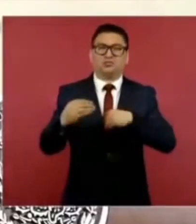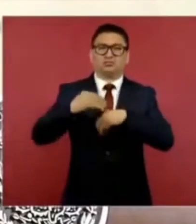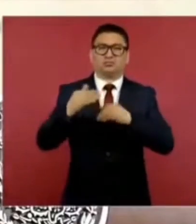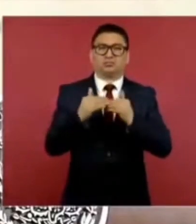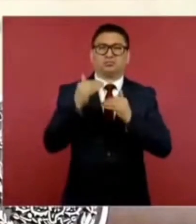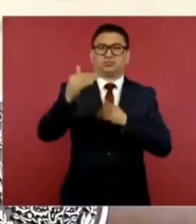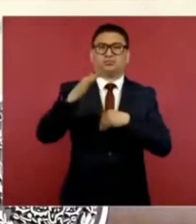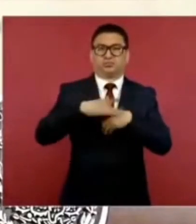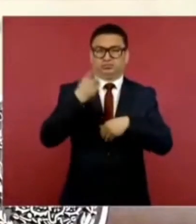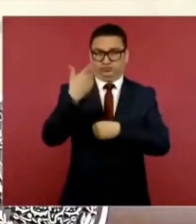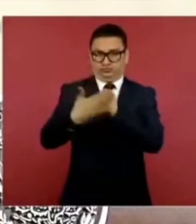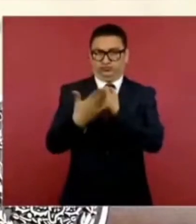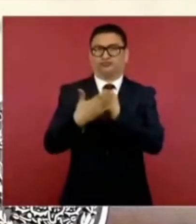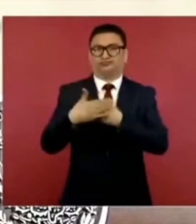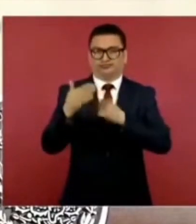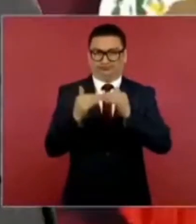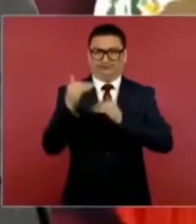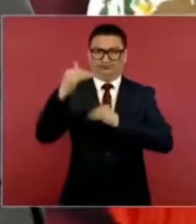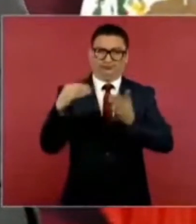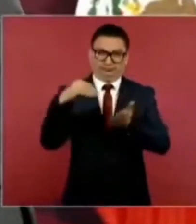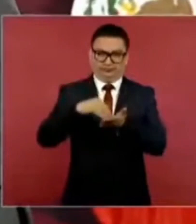a haber un aumento.